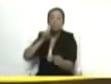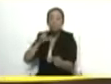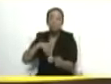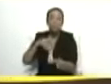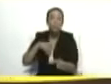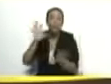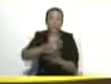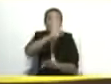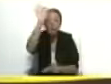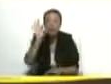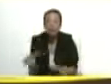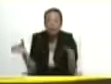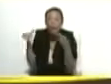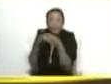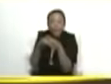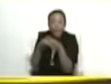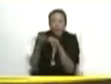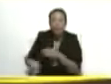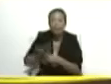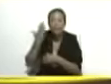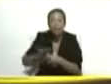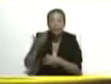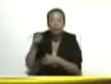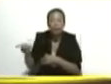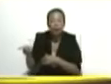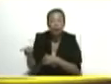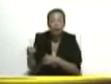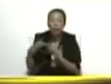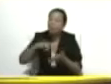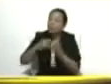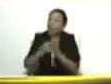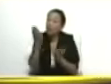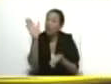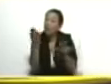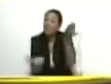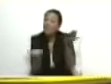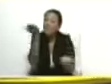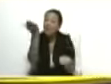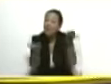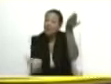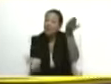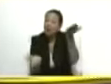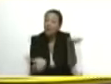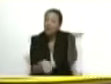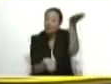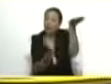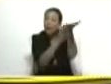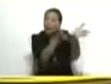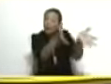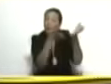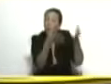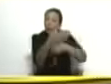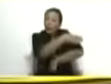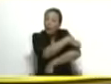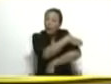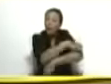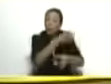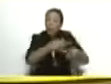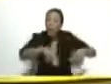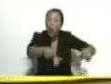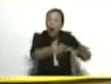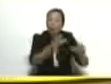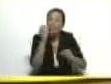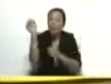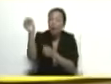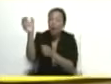Y un porcentaje importante significó la diferencia entre victoria del país, de la